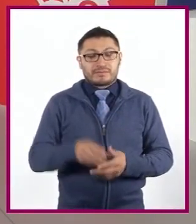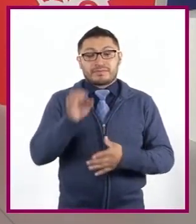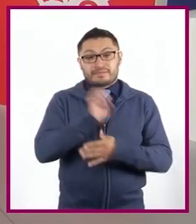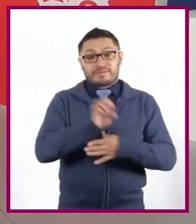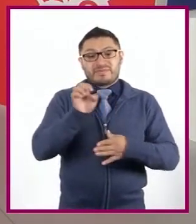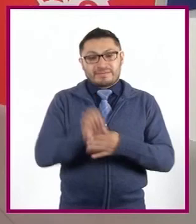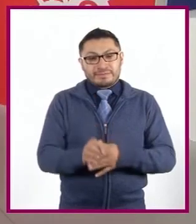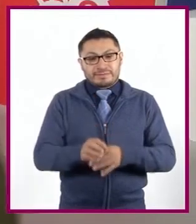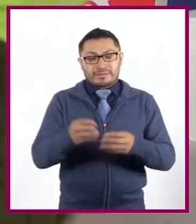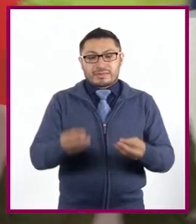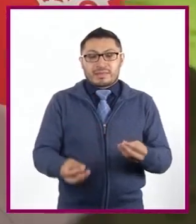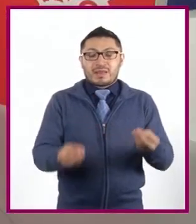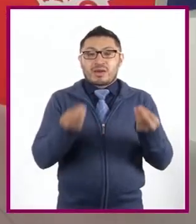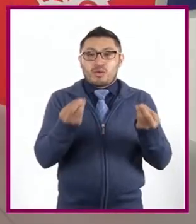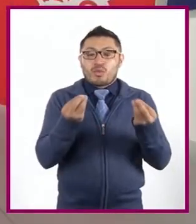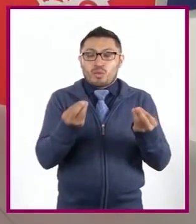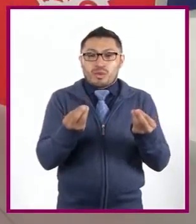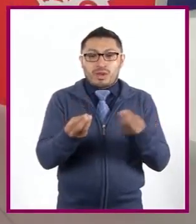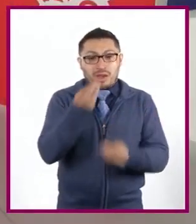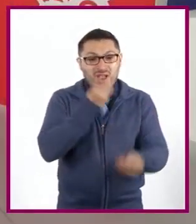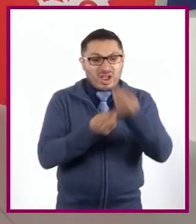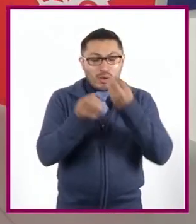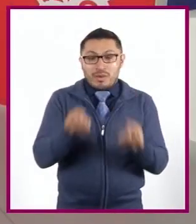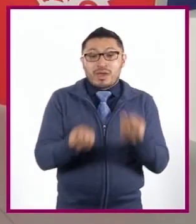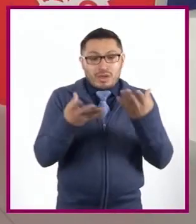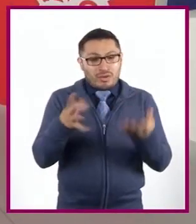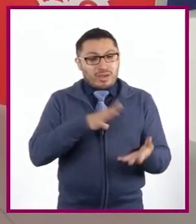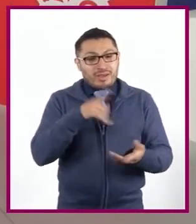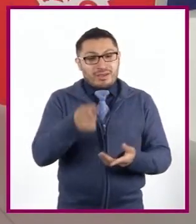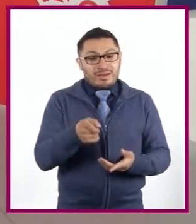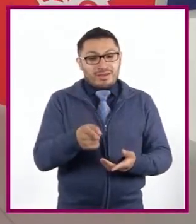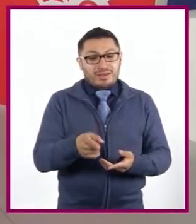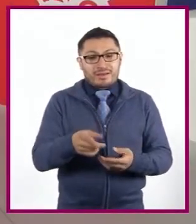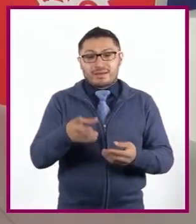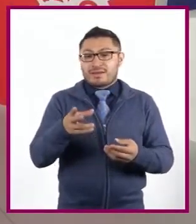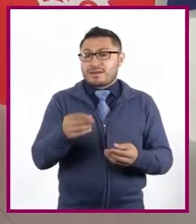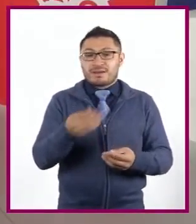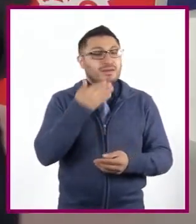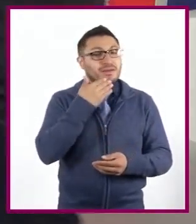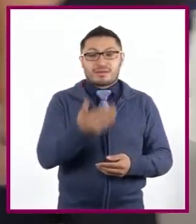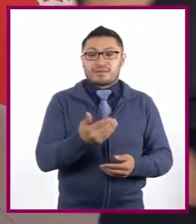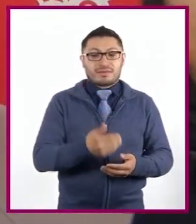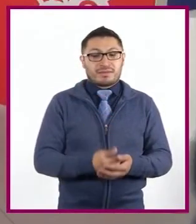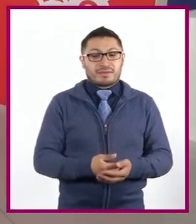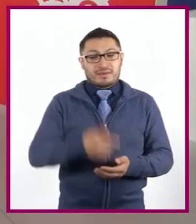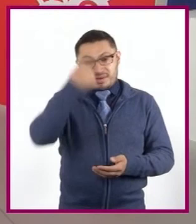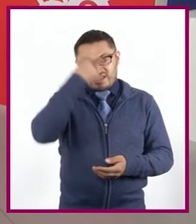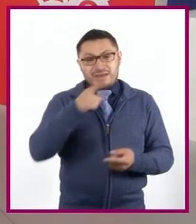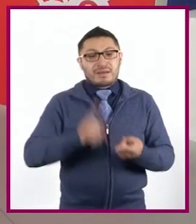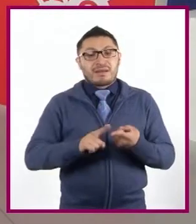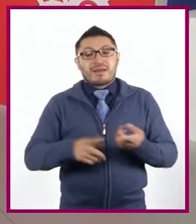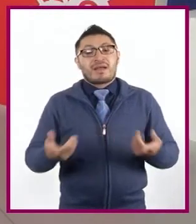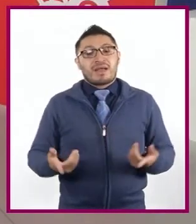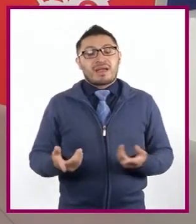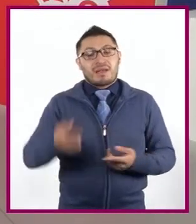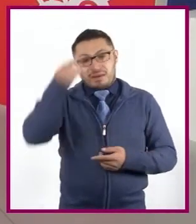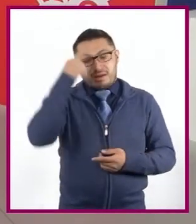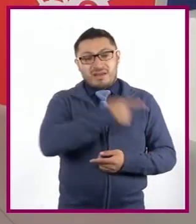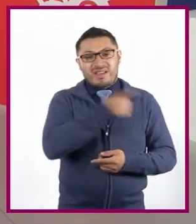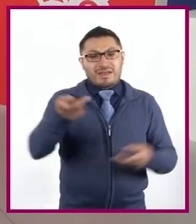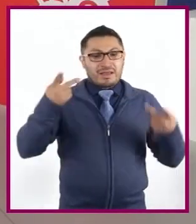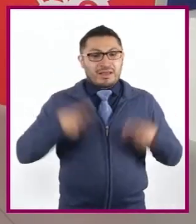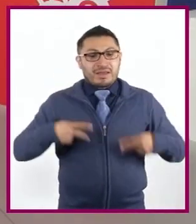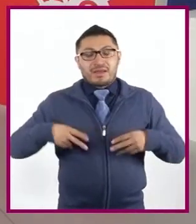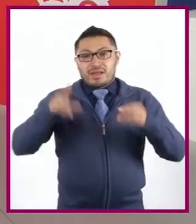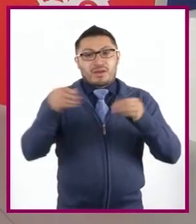entonces la cantidad de alimento que tenemos no alcanzará. ¿Para quién? Pues para los que no